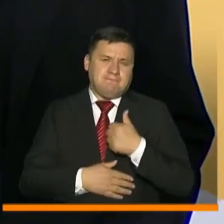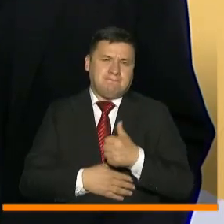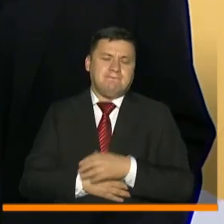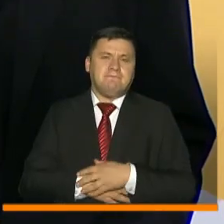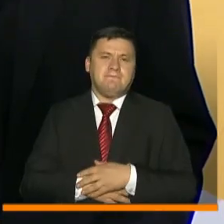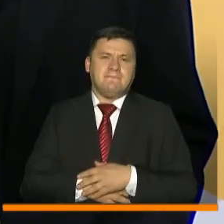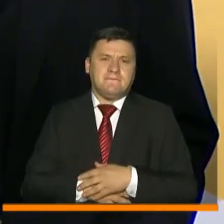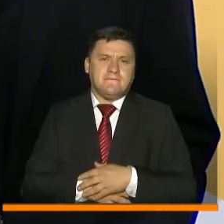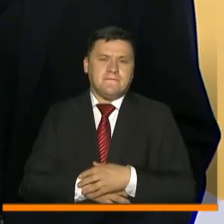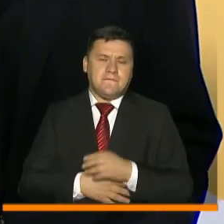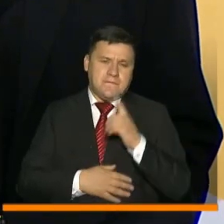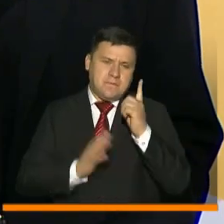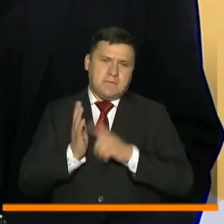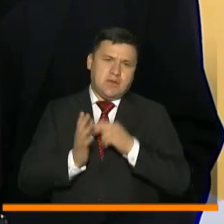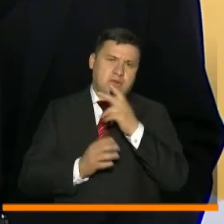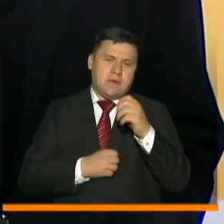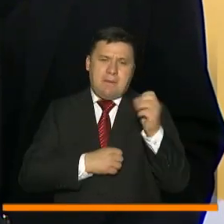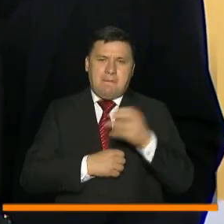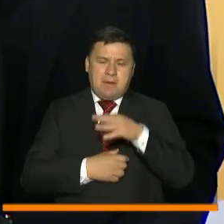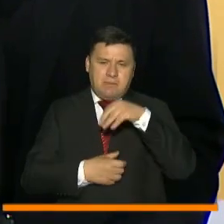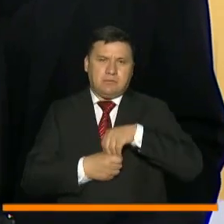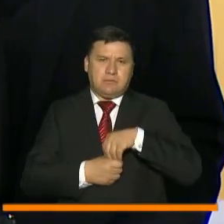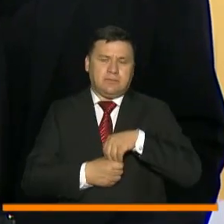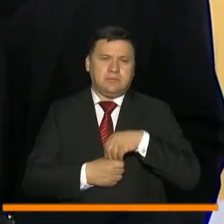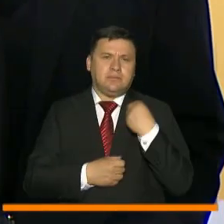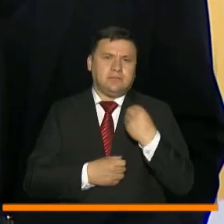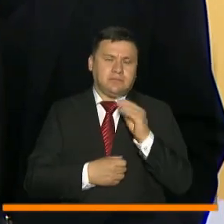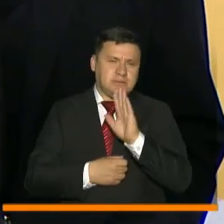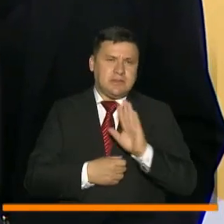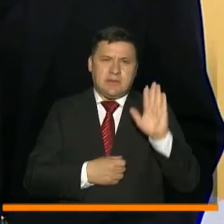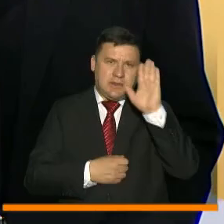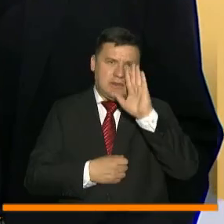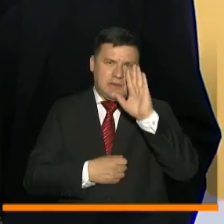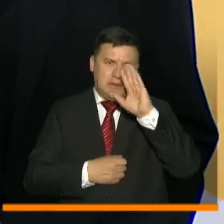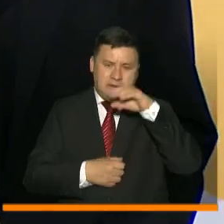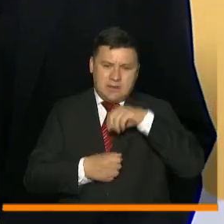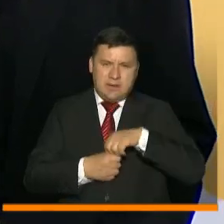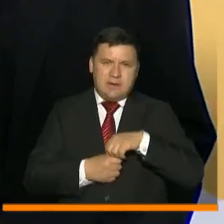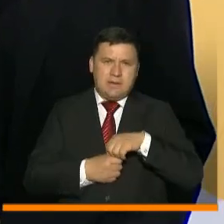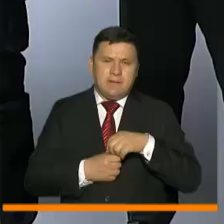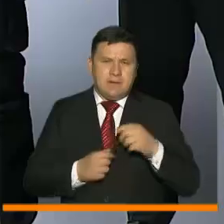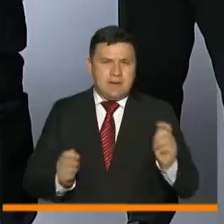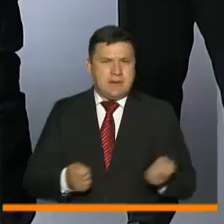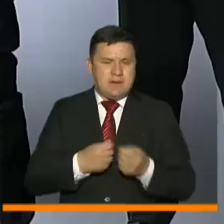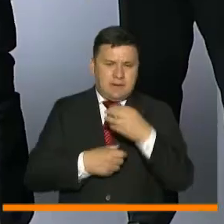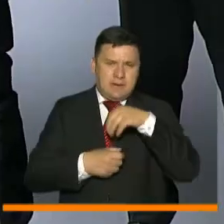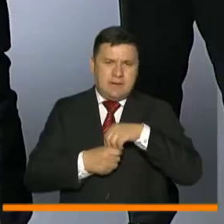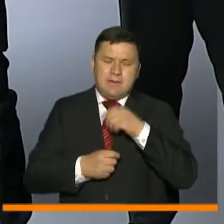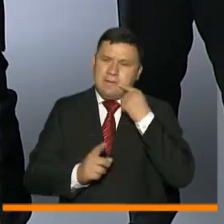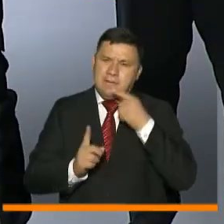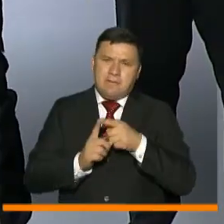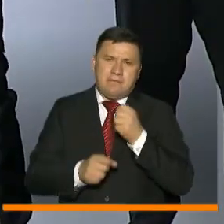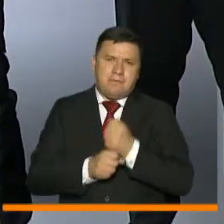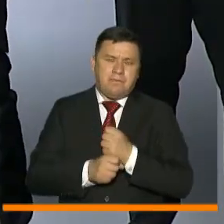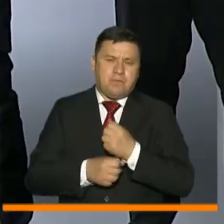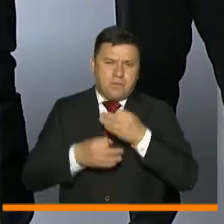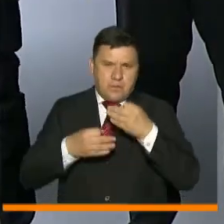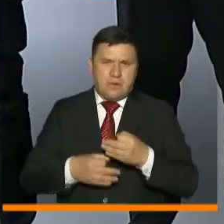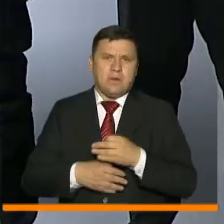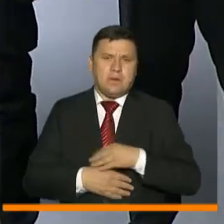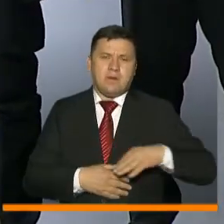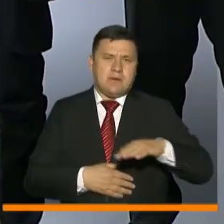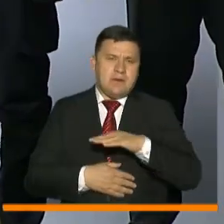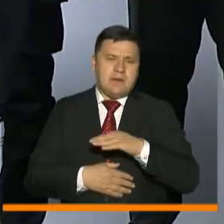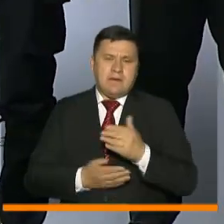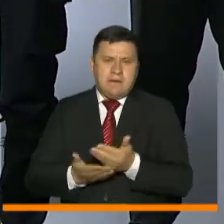y 1.200 mercados, 36 toneladas para el departamento de Chocó, donde pudimos llevarlo y hacerle una entrega oficial en